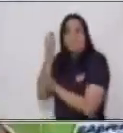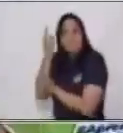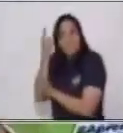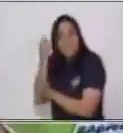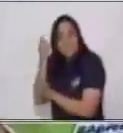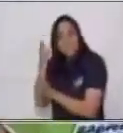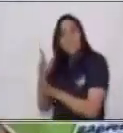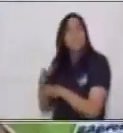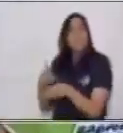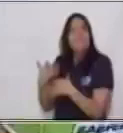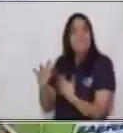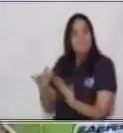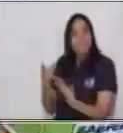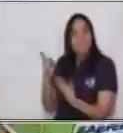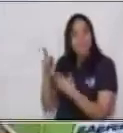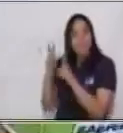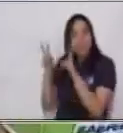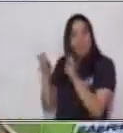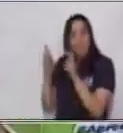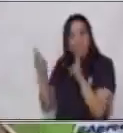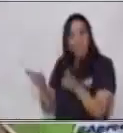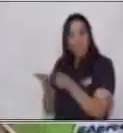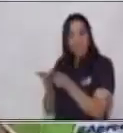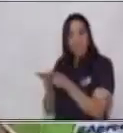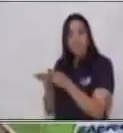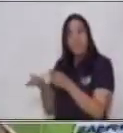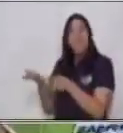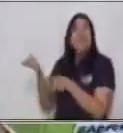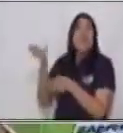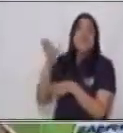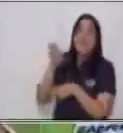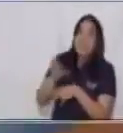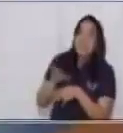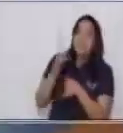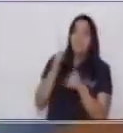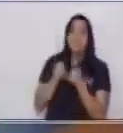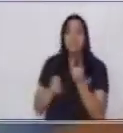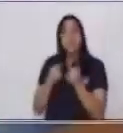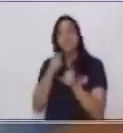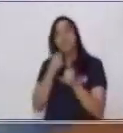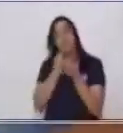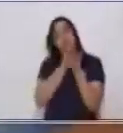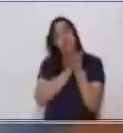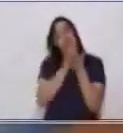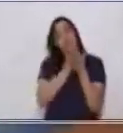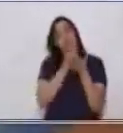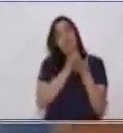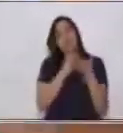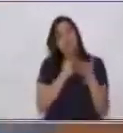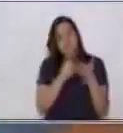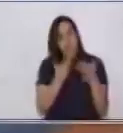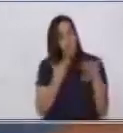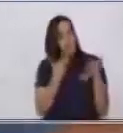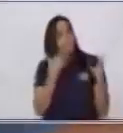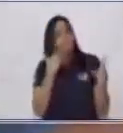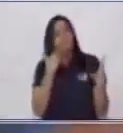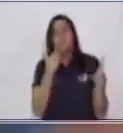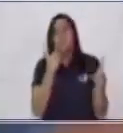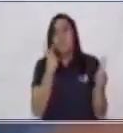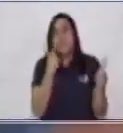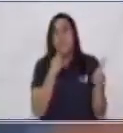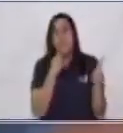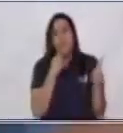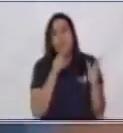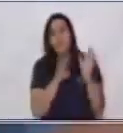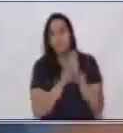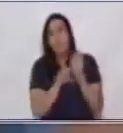ese texto. Y por último vamos a redactar, revisar y corregir ese resumen. ¿Y